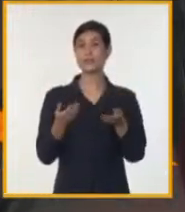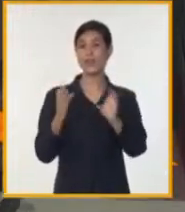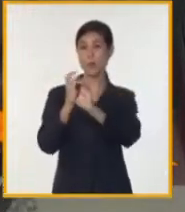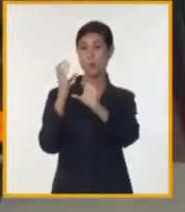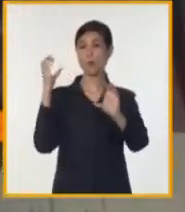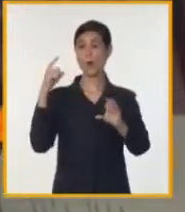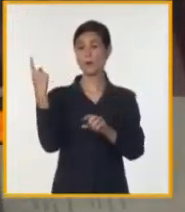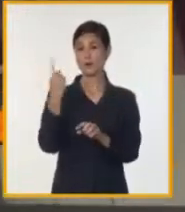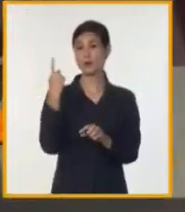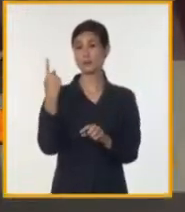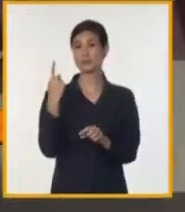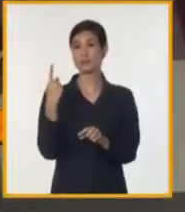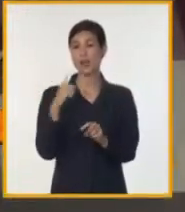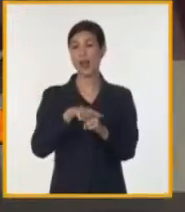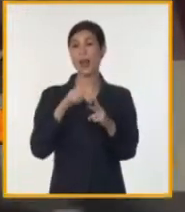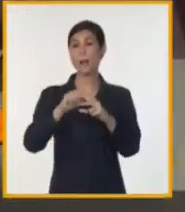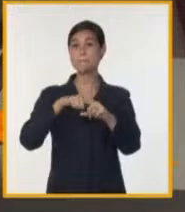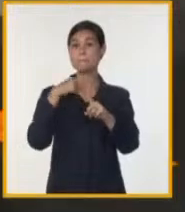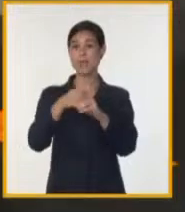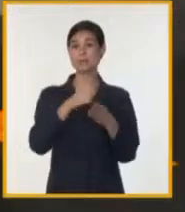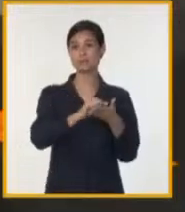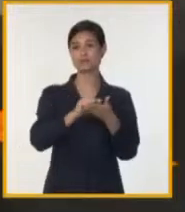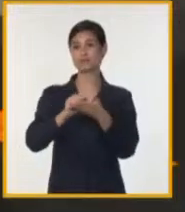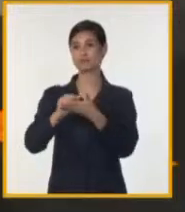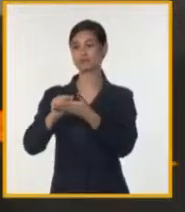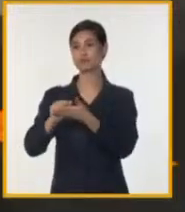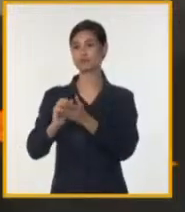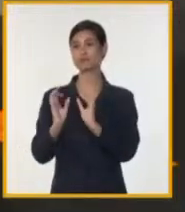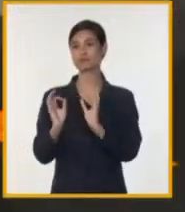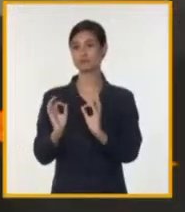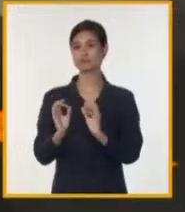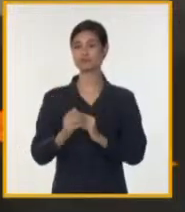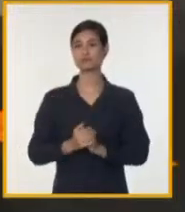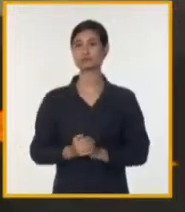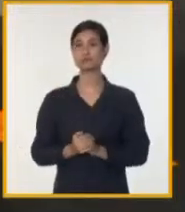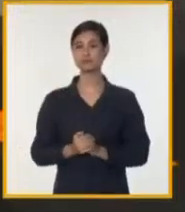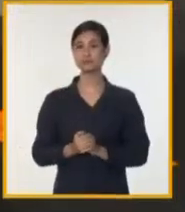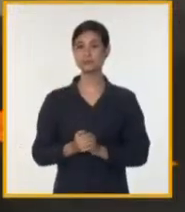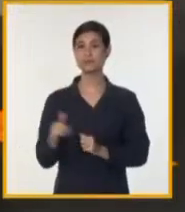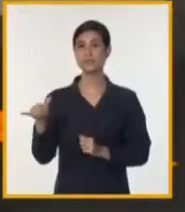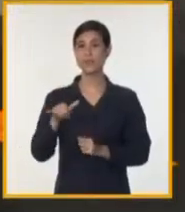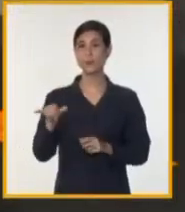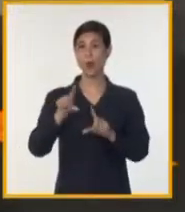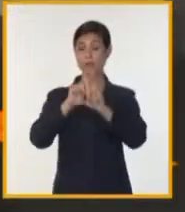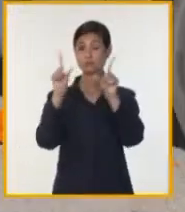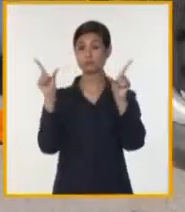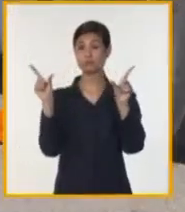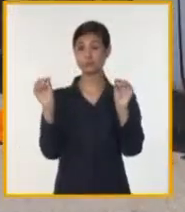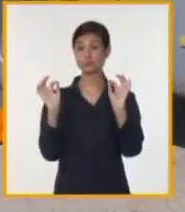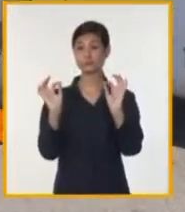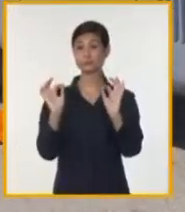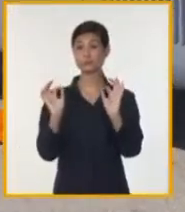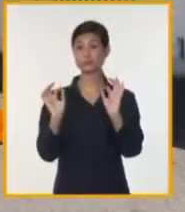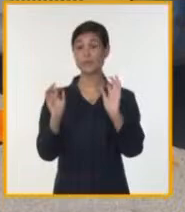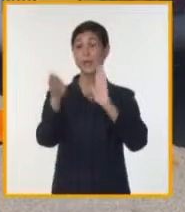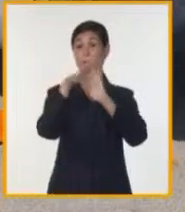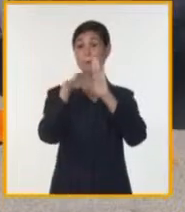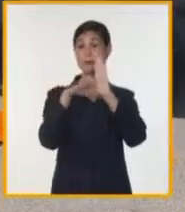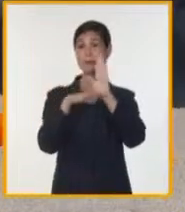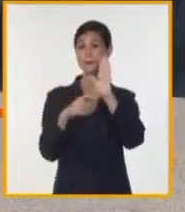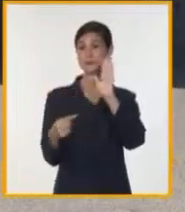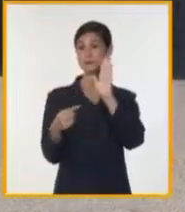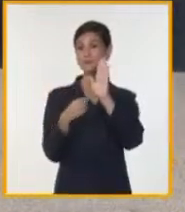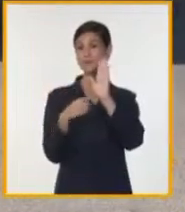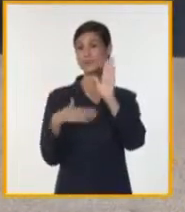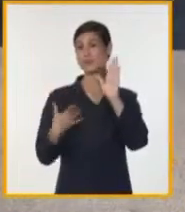nacional unido a los servicios intermodales que se prestan y unidos a los servicios de las rutas de Medibú. Esta programación en la actualidad, su índice de puntualidad se ha